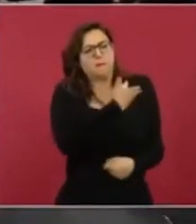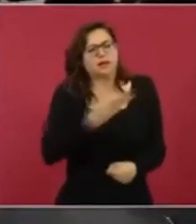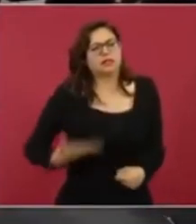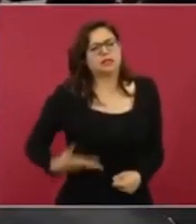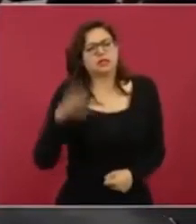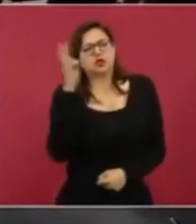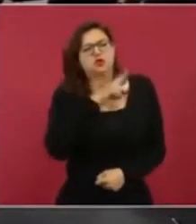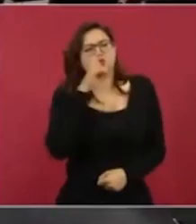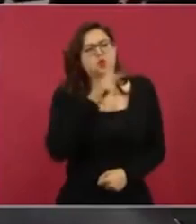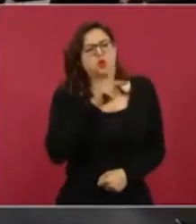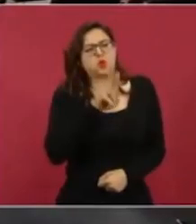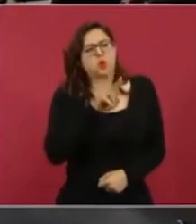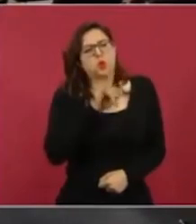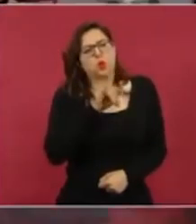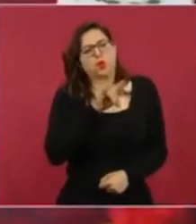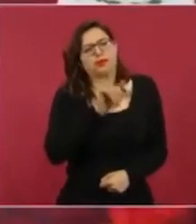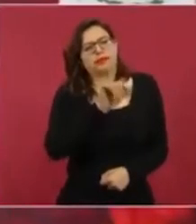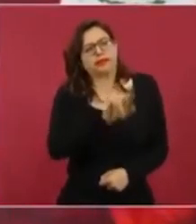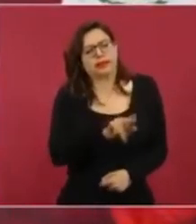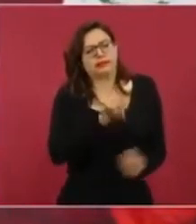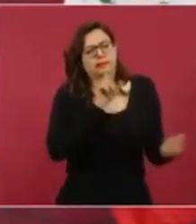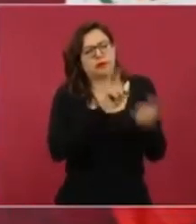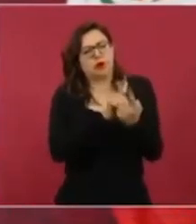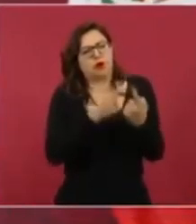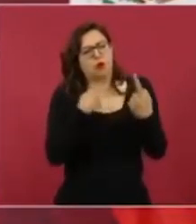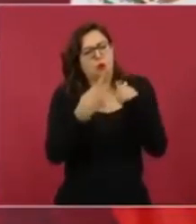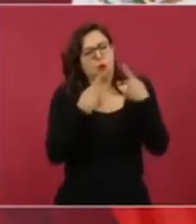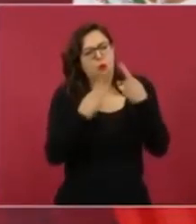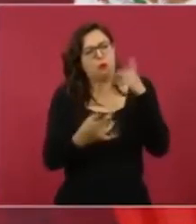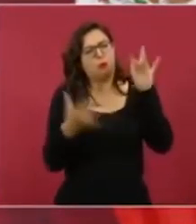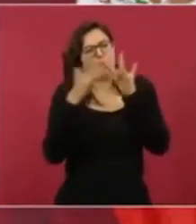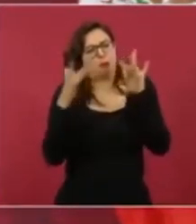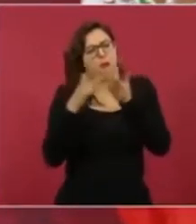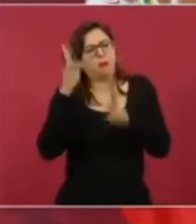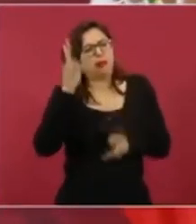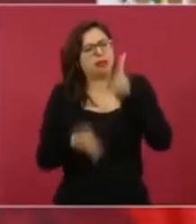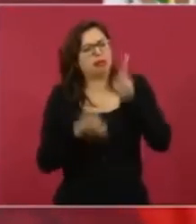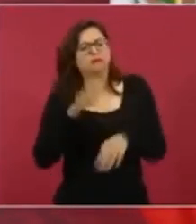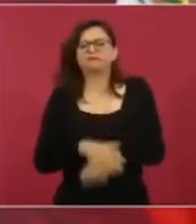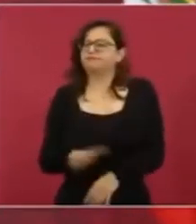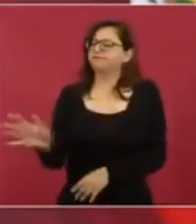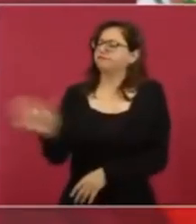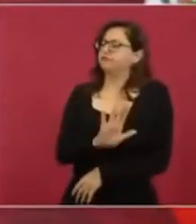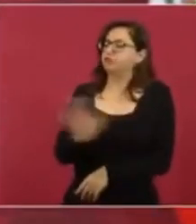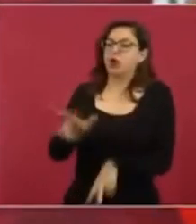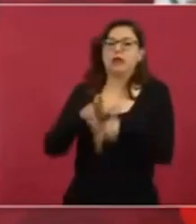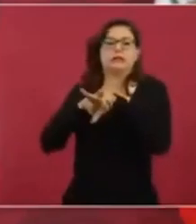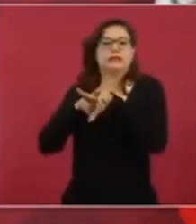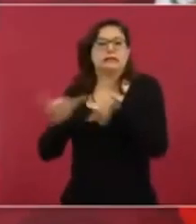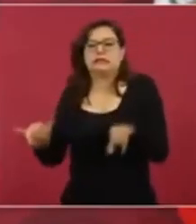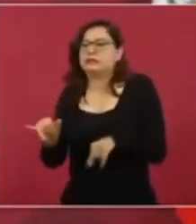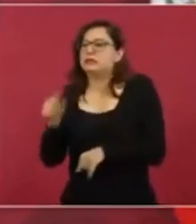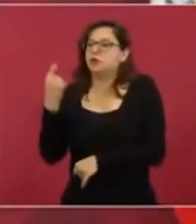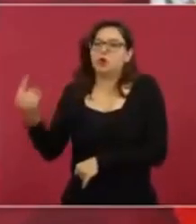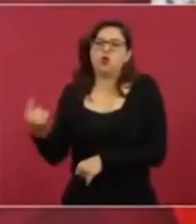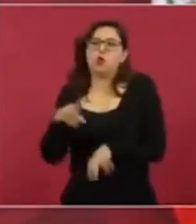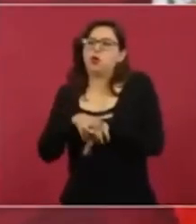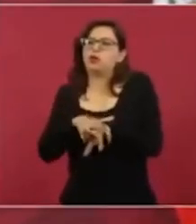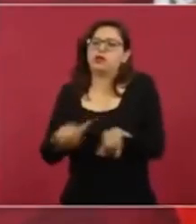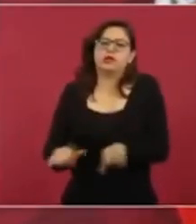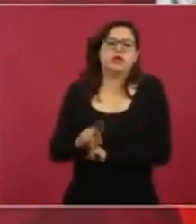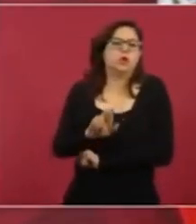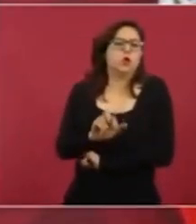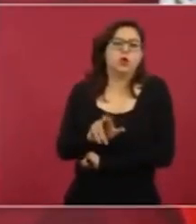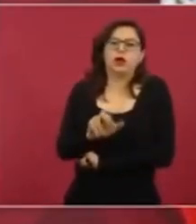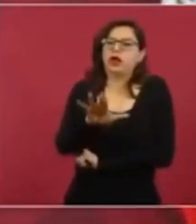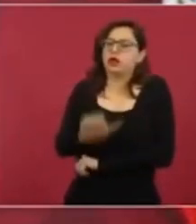ruso Vladimir Putin? No, no, ni con el de Ucrania, y no nos metemos, y es